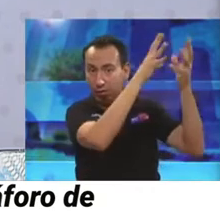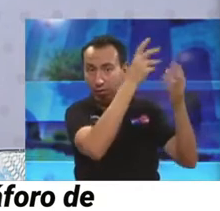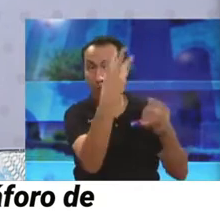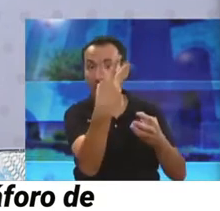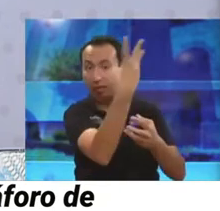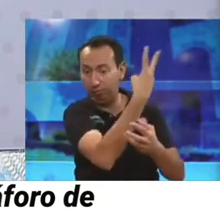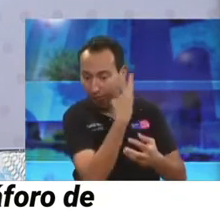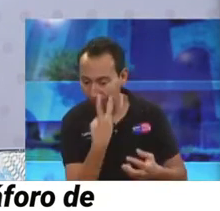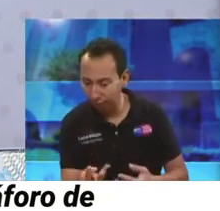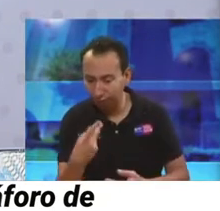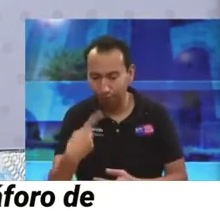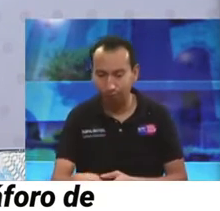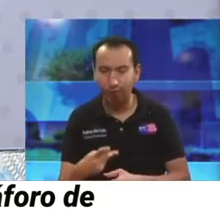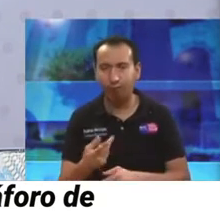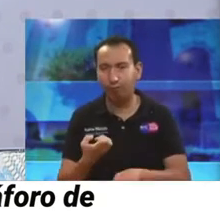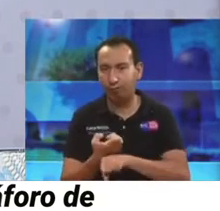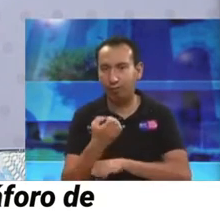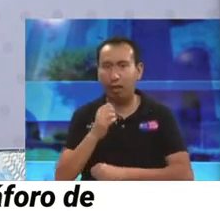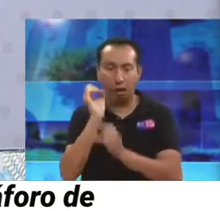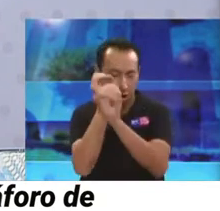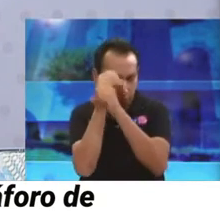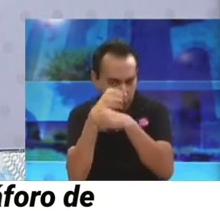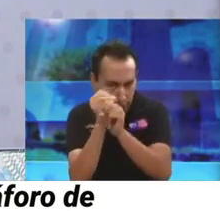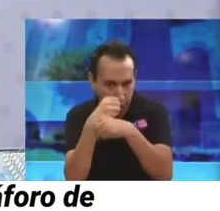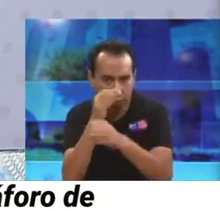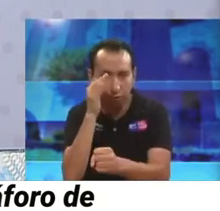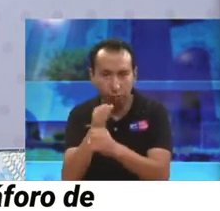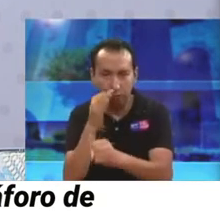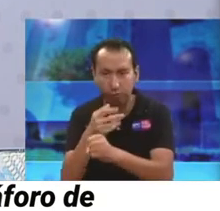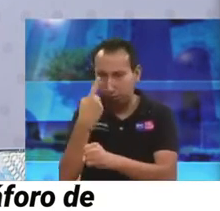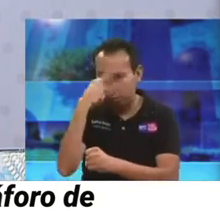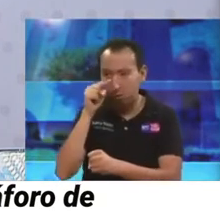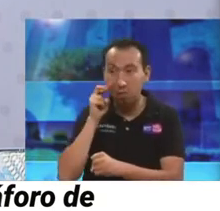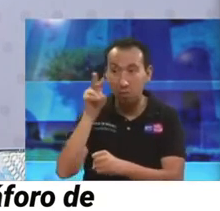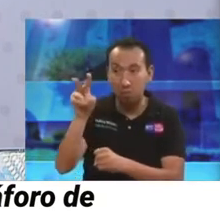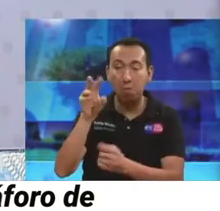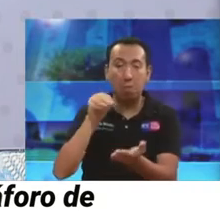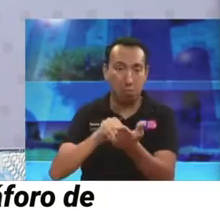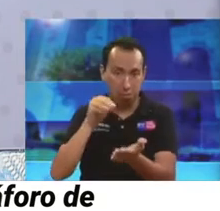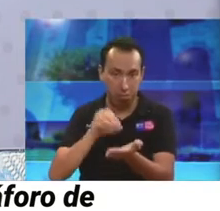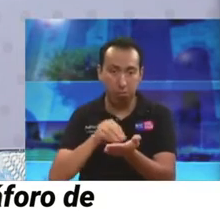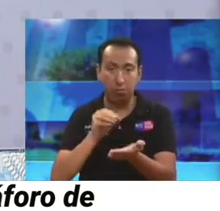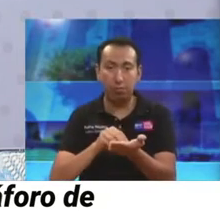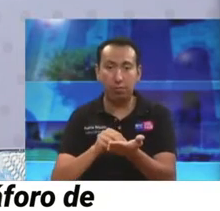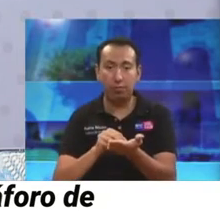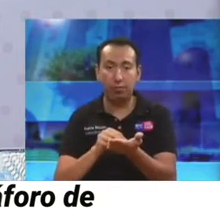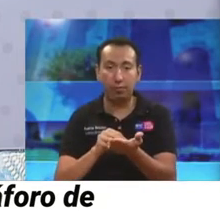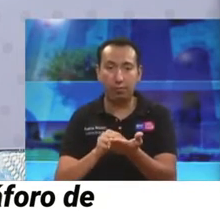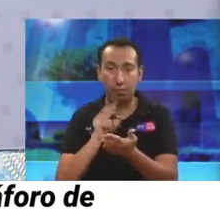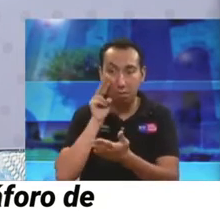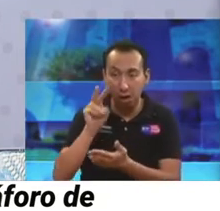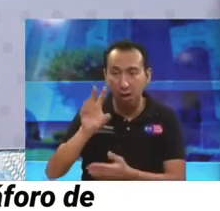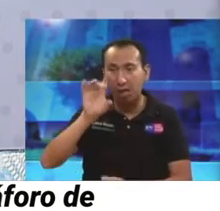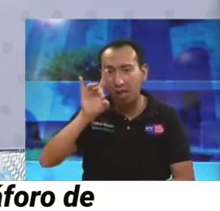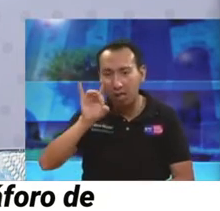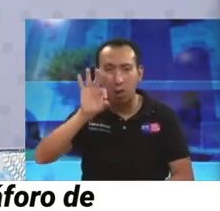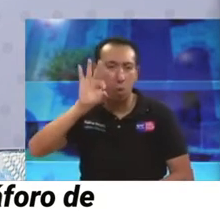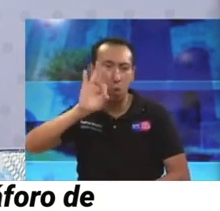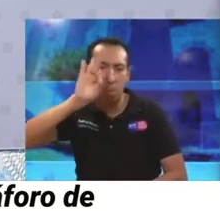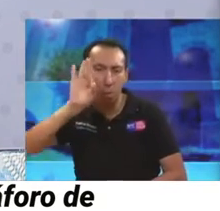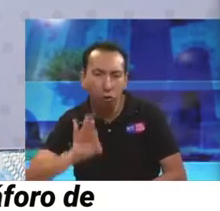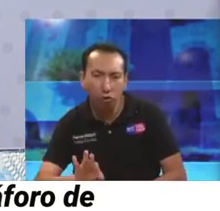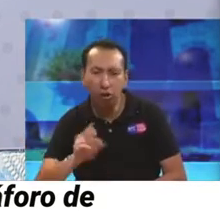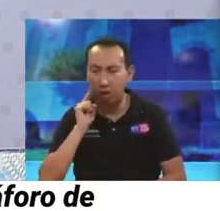va en aumento. Así lo expuso el secretario de Salud de Guanajuato, Daniel Díaz Martínez, que refirió que tan solo sumando los casos del